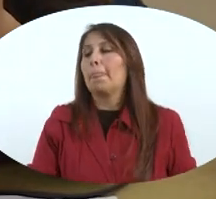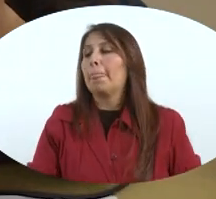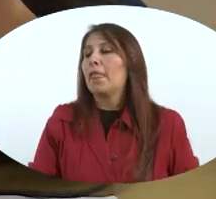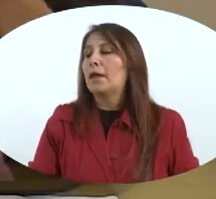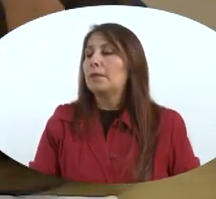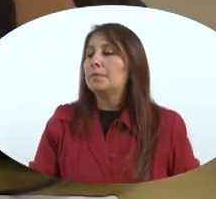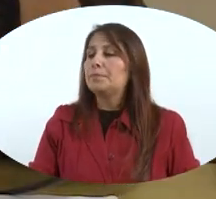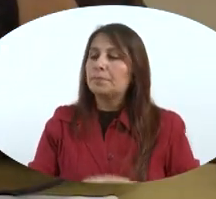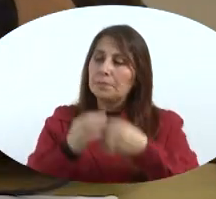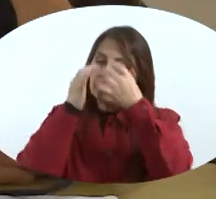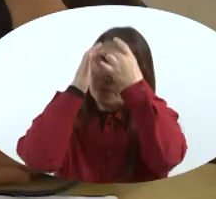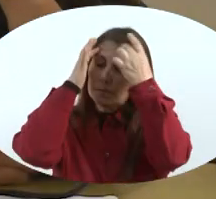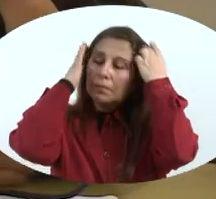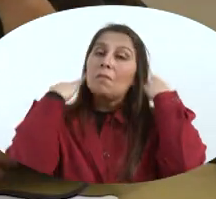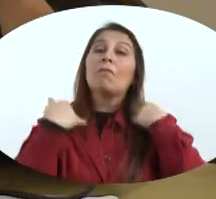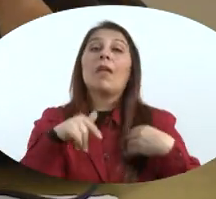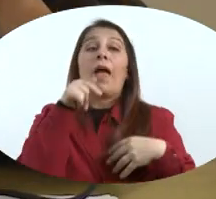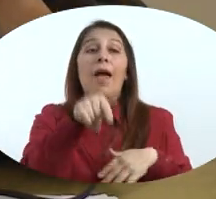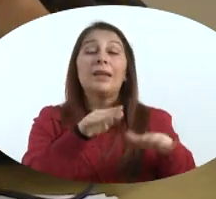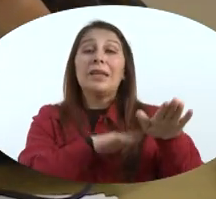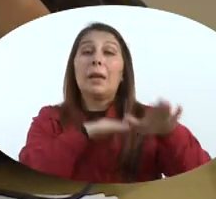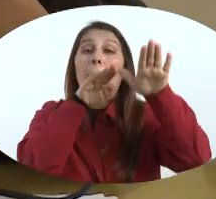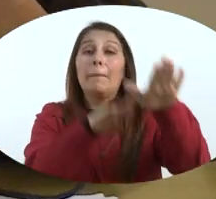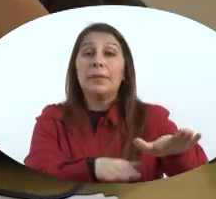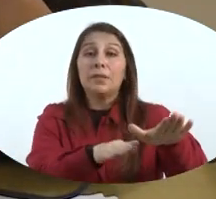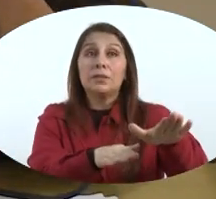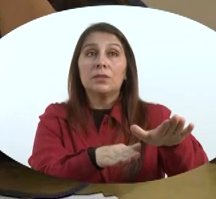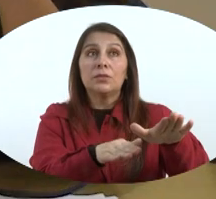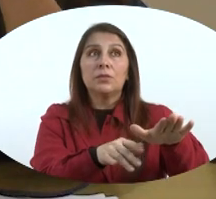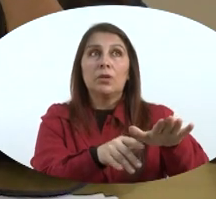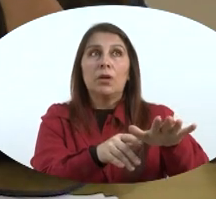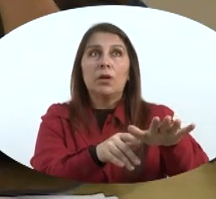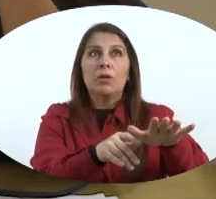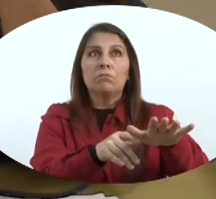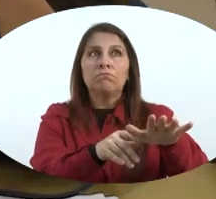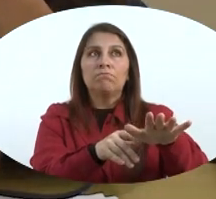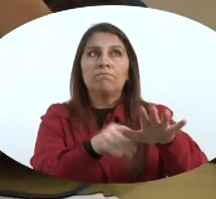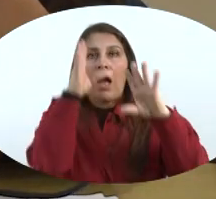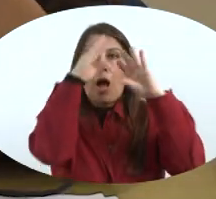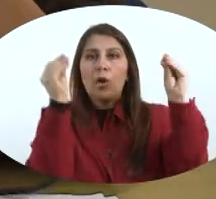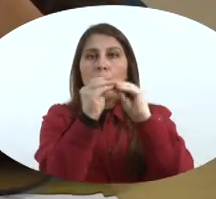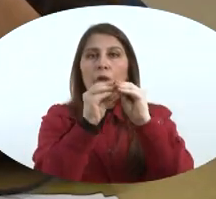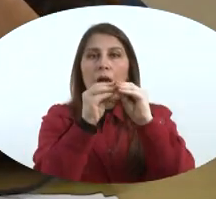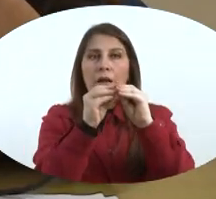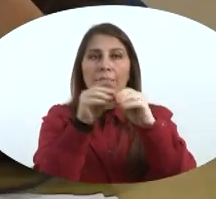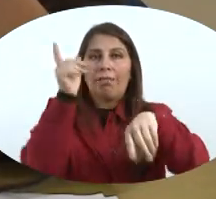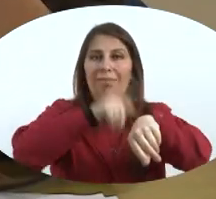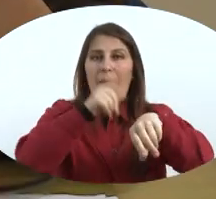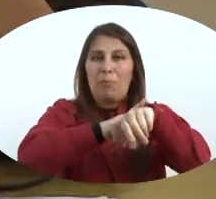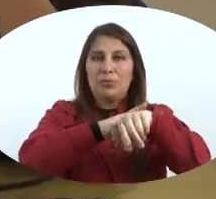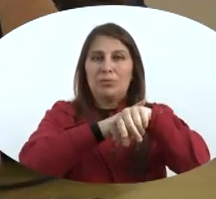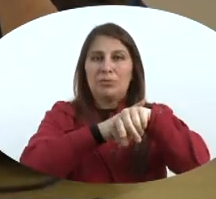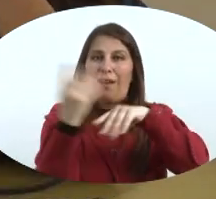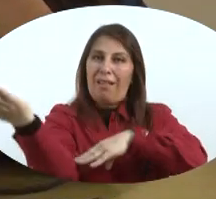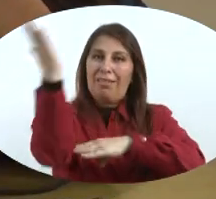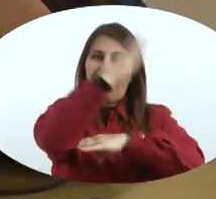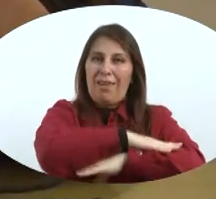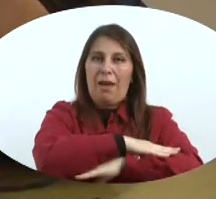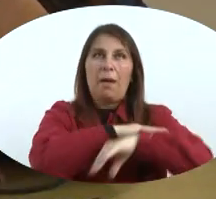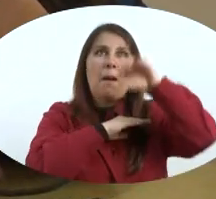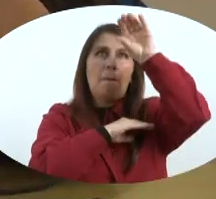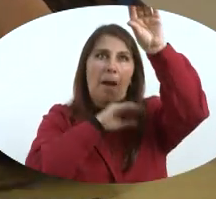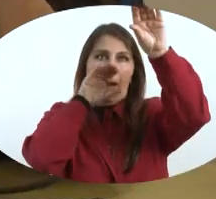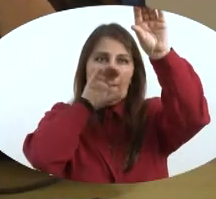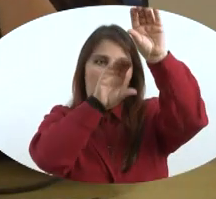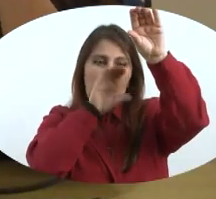bueno esta representación va a fijar franjas horarias para atender casos estudiantiles para todas las